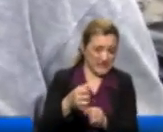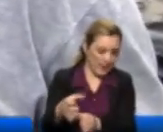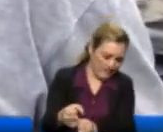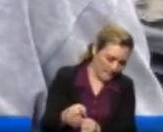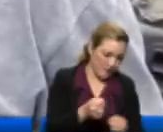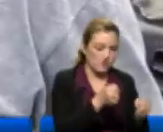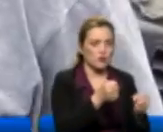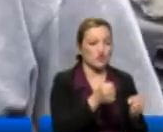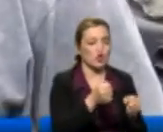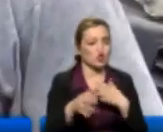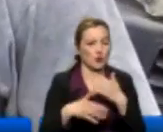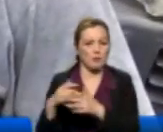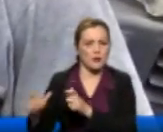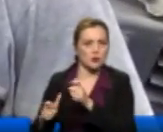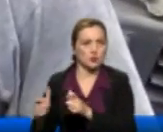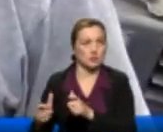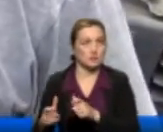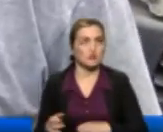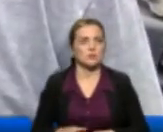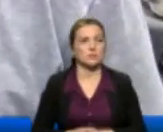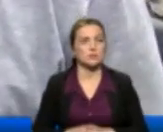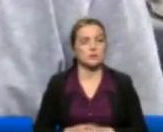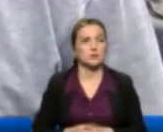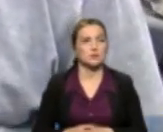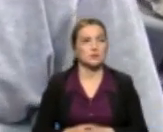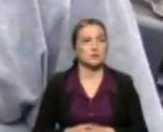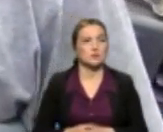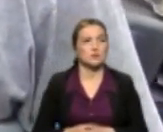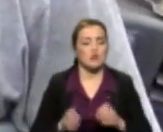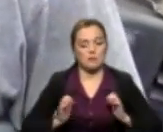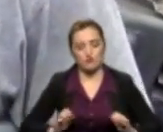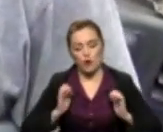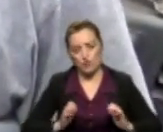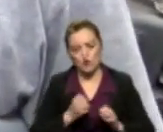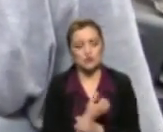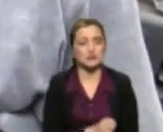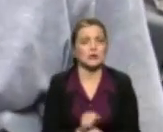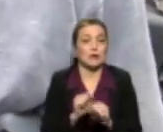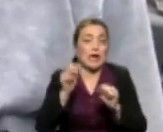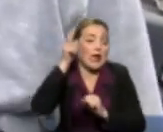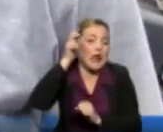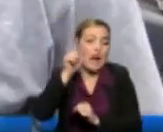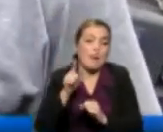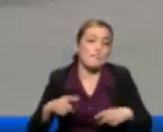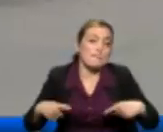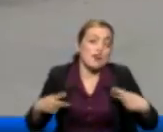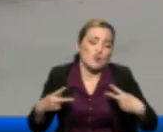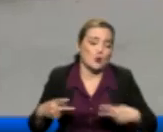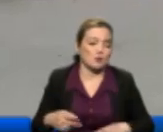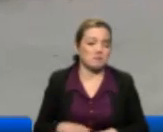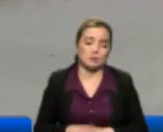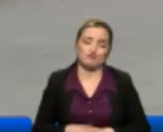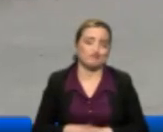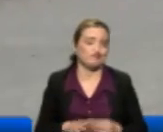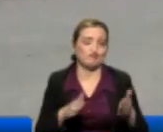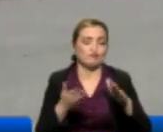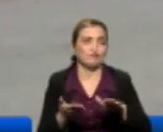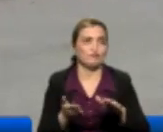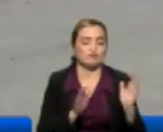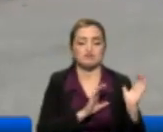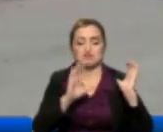destapamos el carro y todo el esfuerzo que hicimos por sacar. Pensando que él estaba vivo. El velorio y